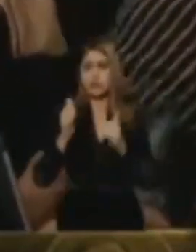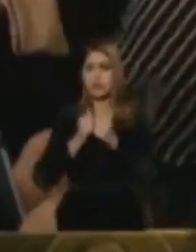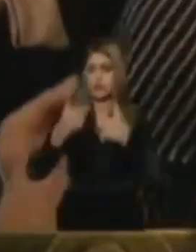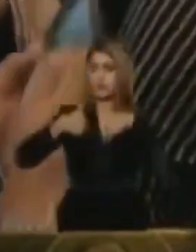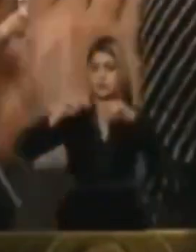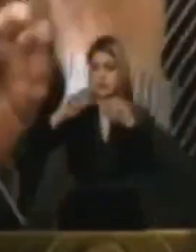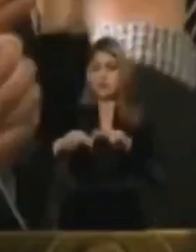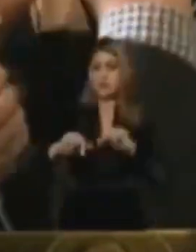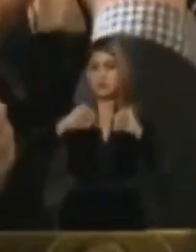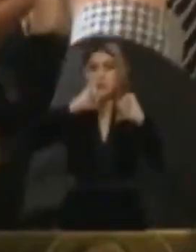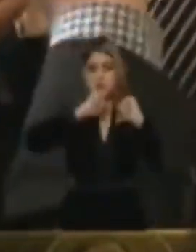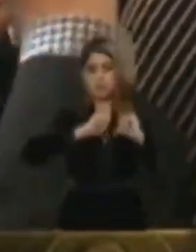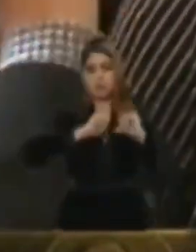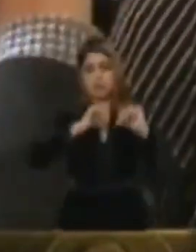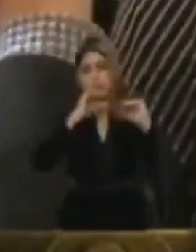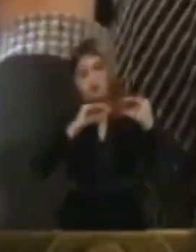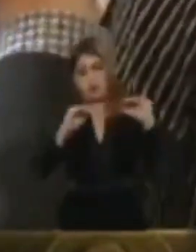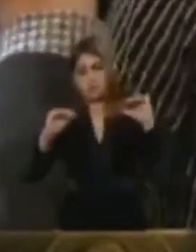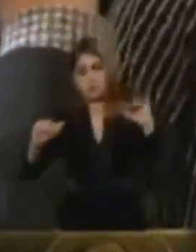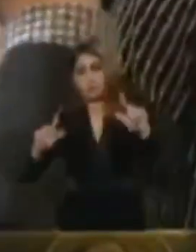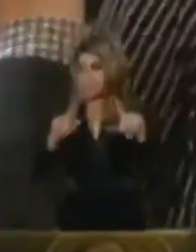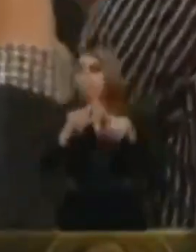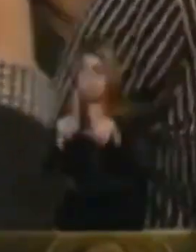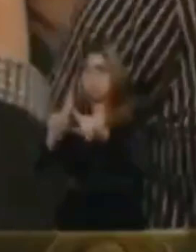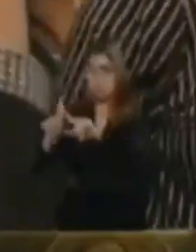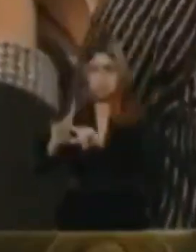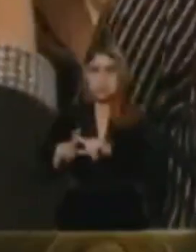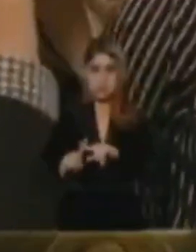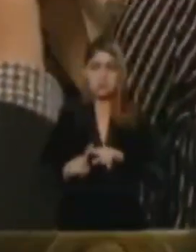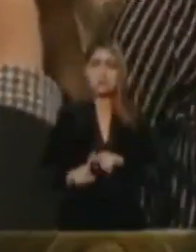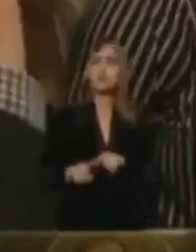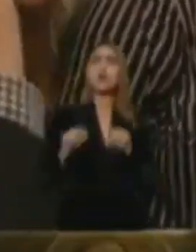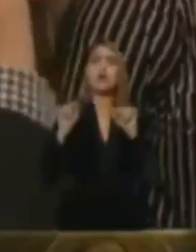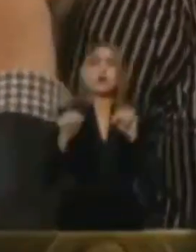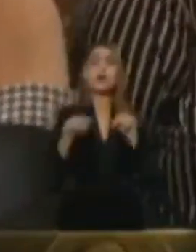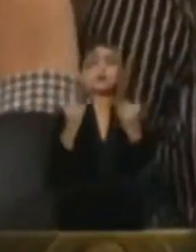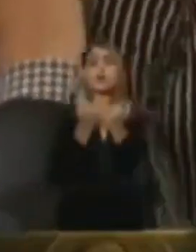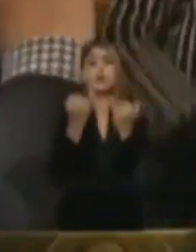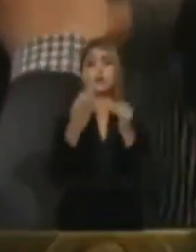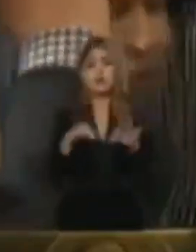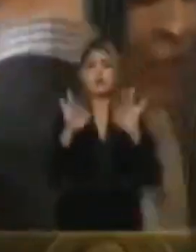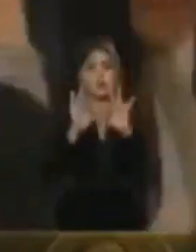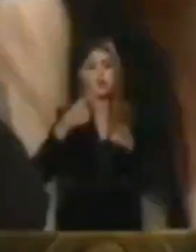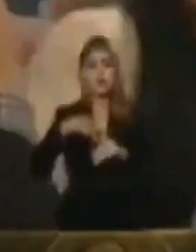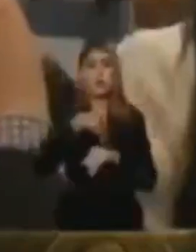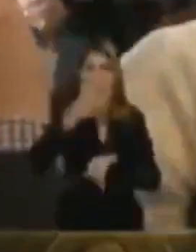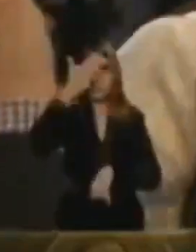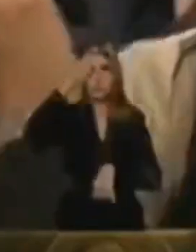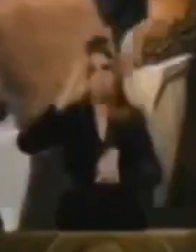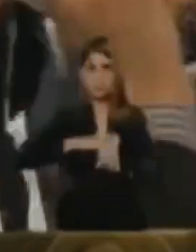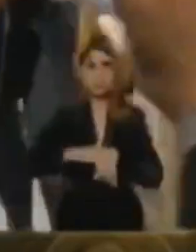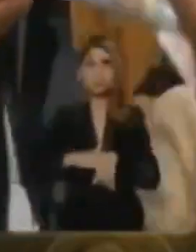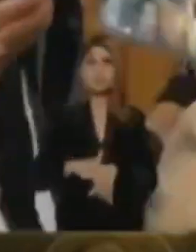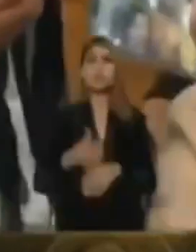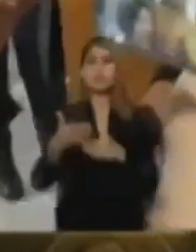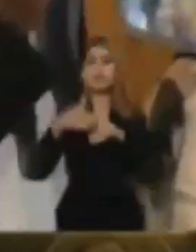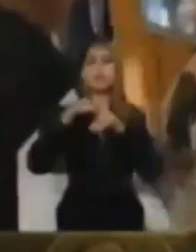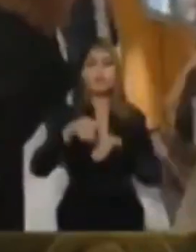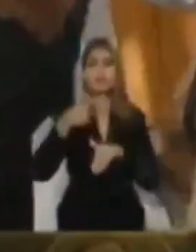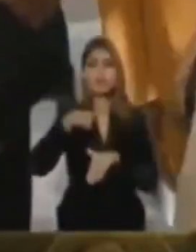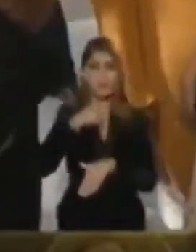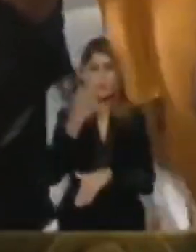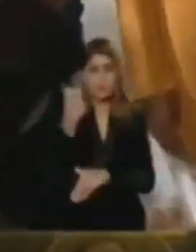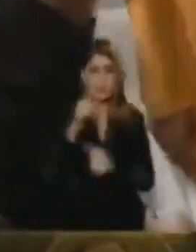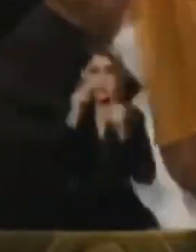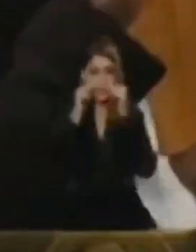la Unión, y que sin duda es importante hacer una reflexión en torno a las palabras de lo que pudimos